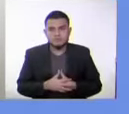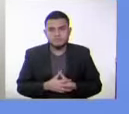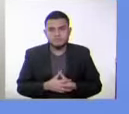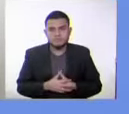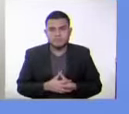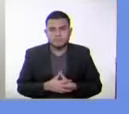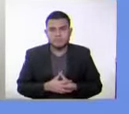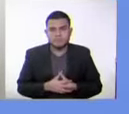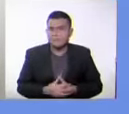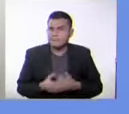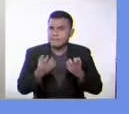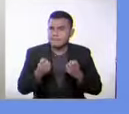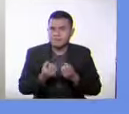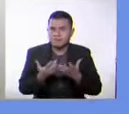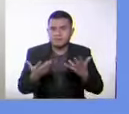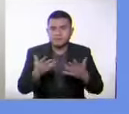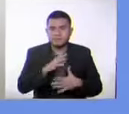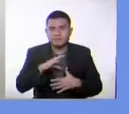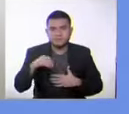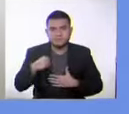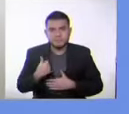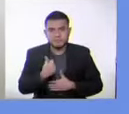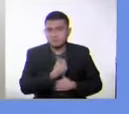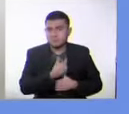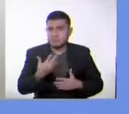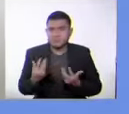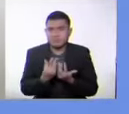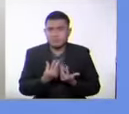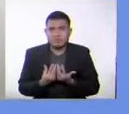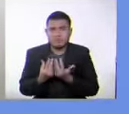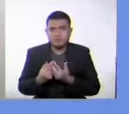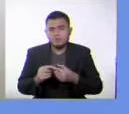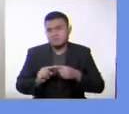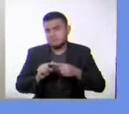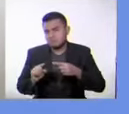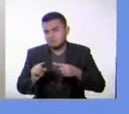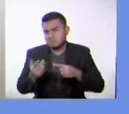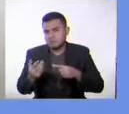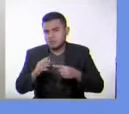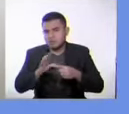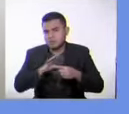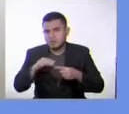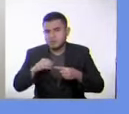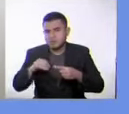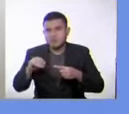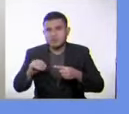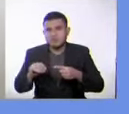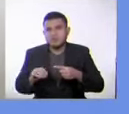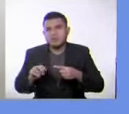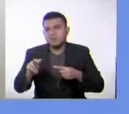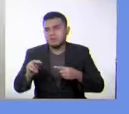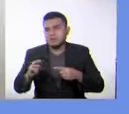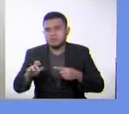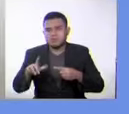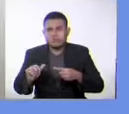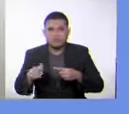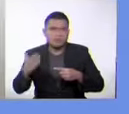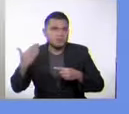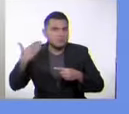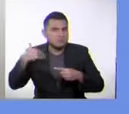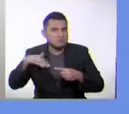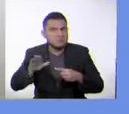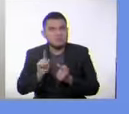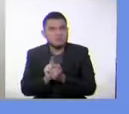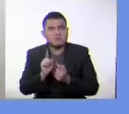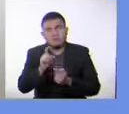Hay muchos tipos de familia en nuestra sociedad, ¿verdad? Entre los cuales podemos mencionar la familia nuclear, que es la familia tradicional compuesta